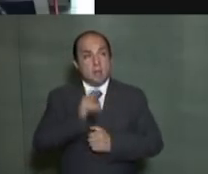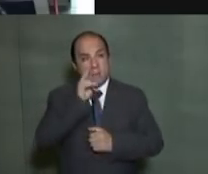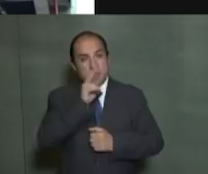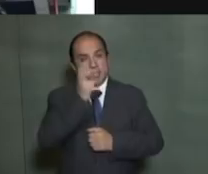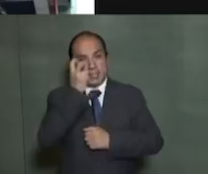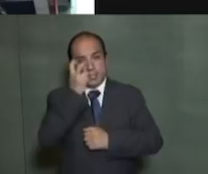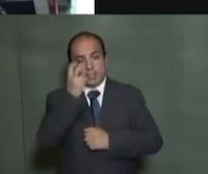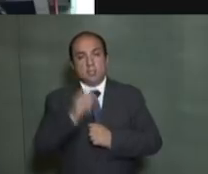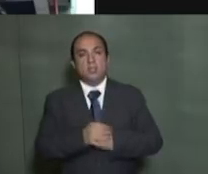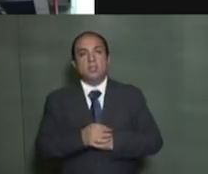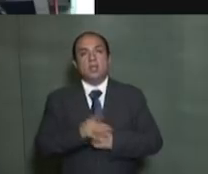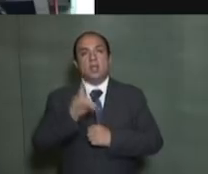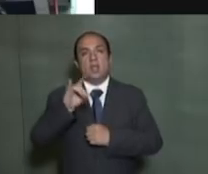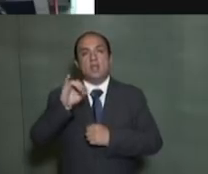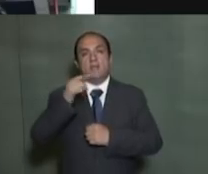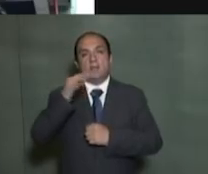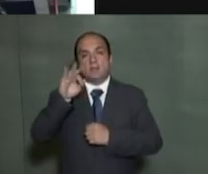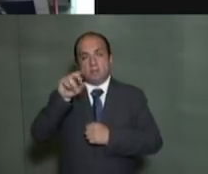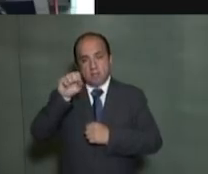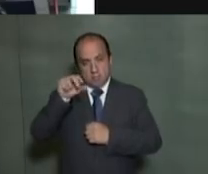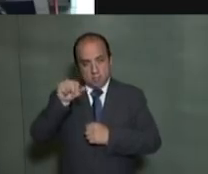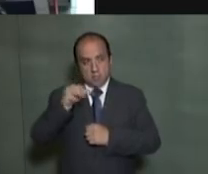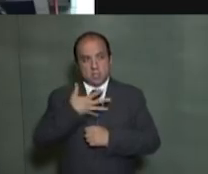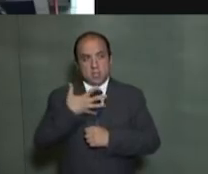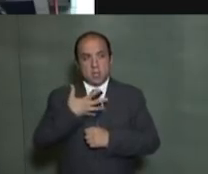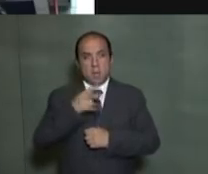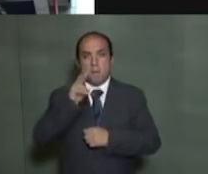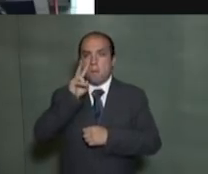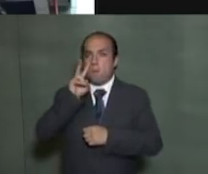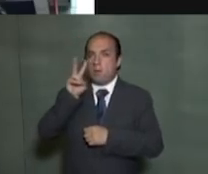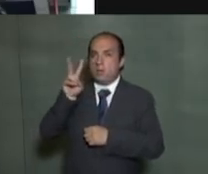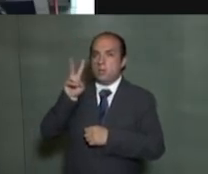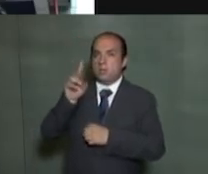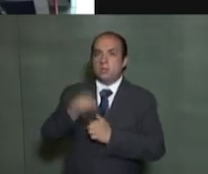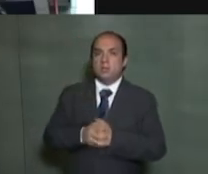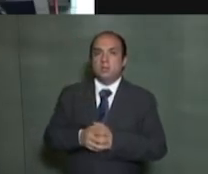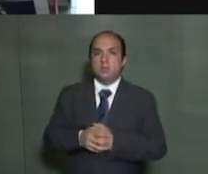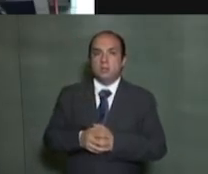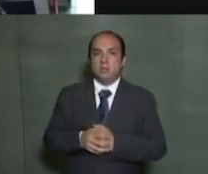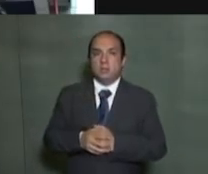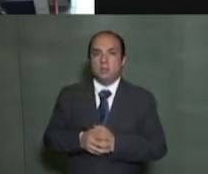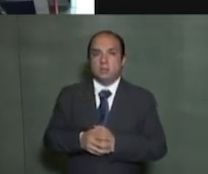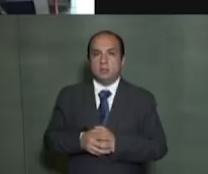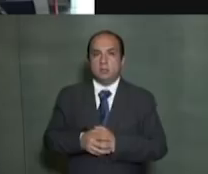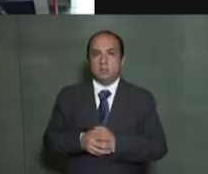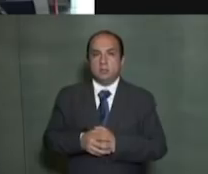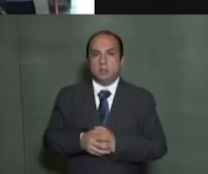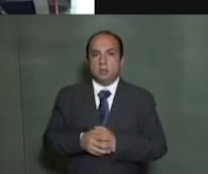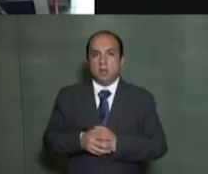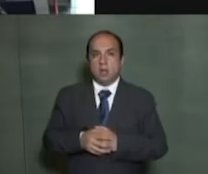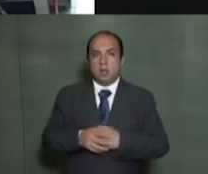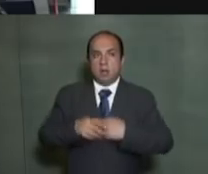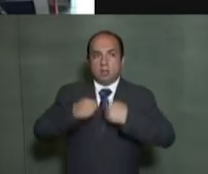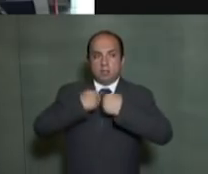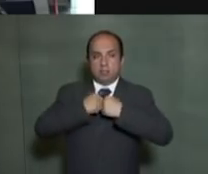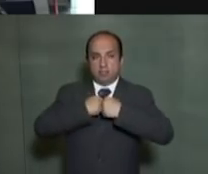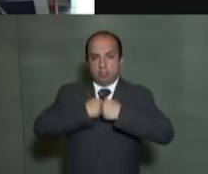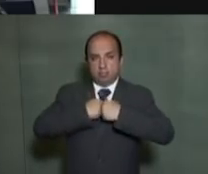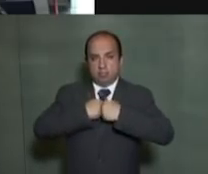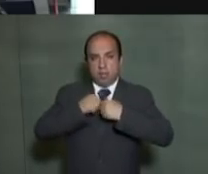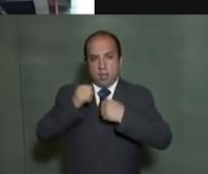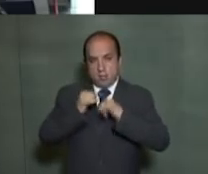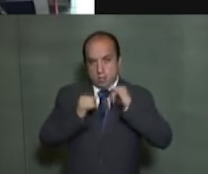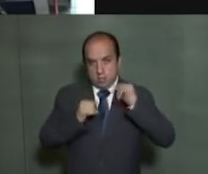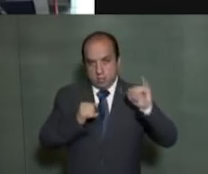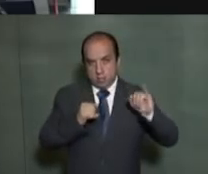estos diafragmas, si ustedes toman como referencia la visual, la junta entre tabletas en la figura de la